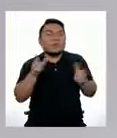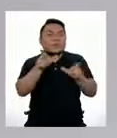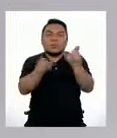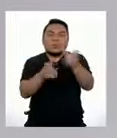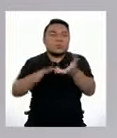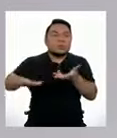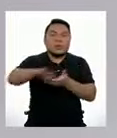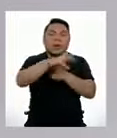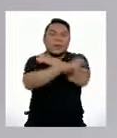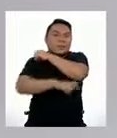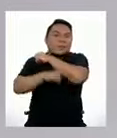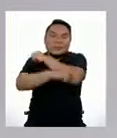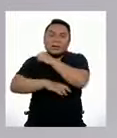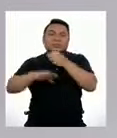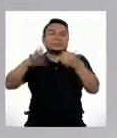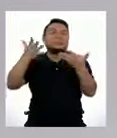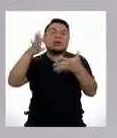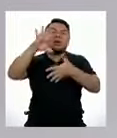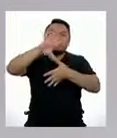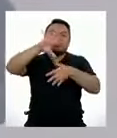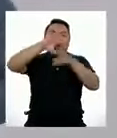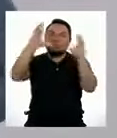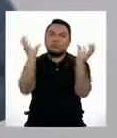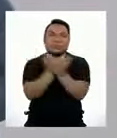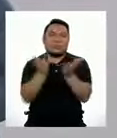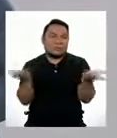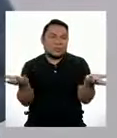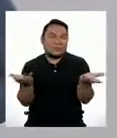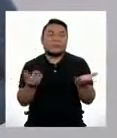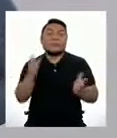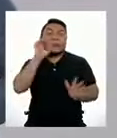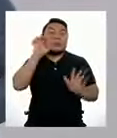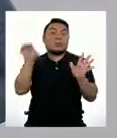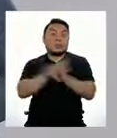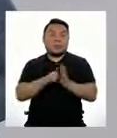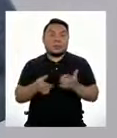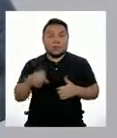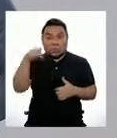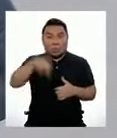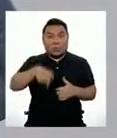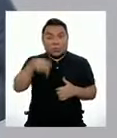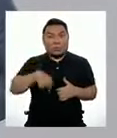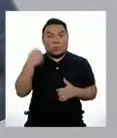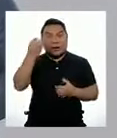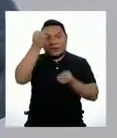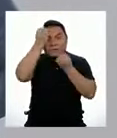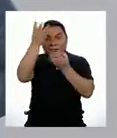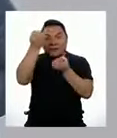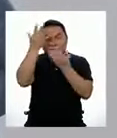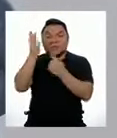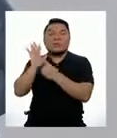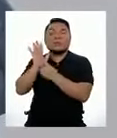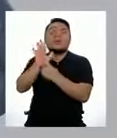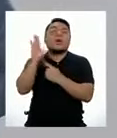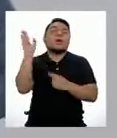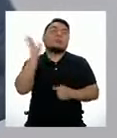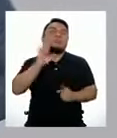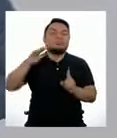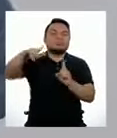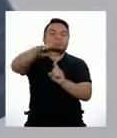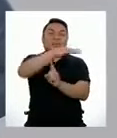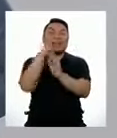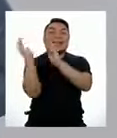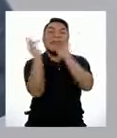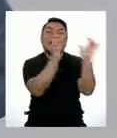ciudad, país, continente y de todo el mundo. Por ejemplo, hoy hemos obtenido información sobre la contaminación